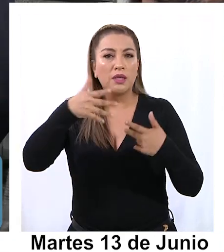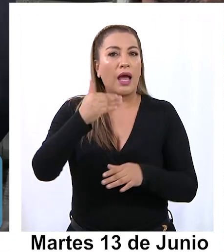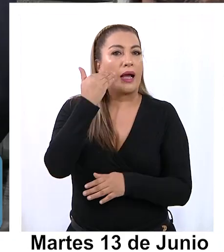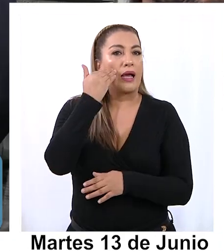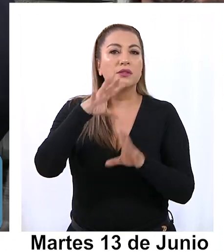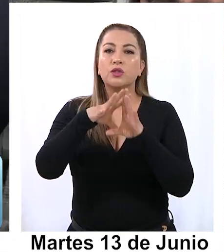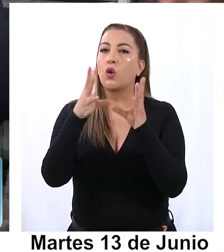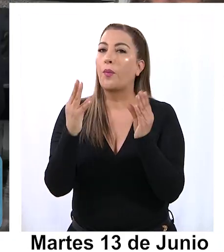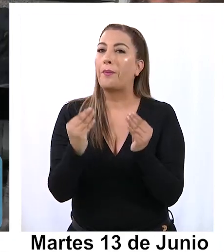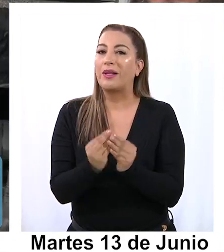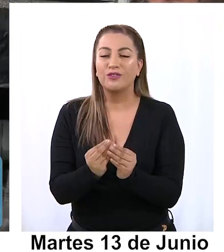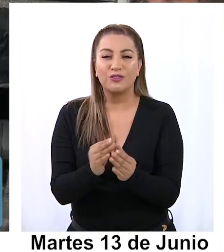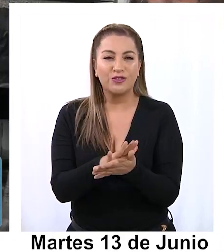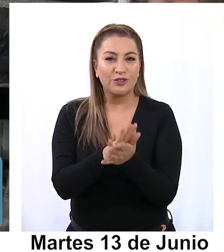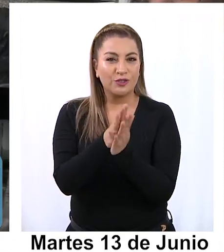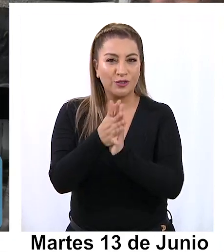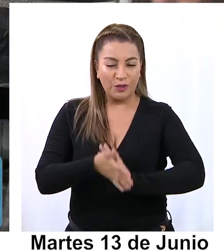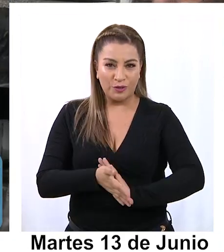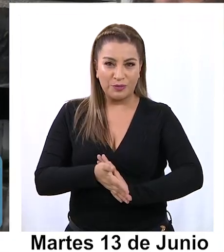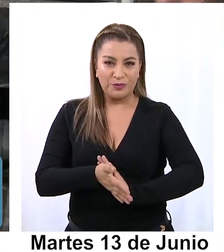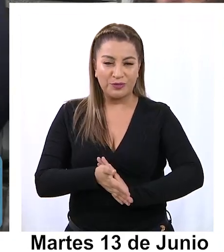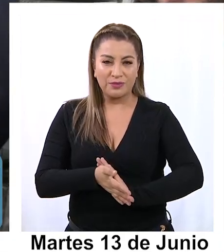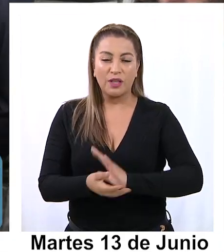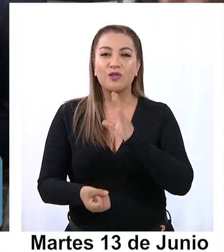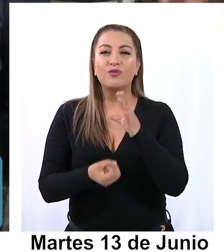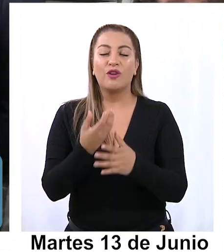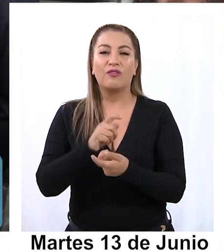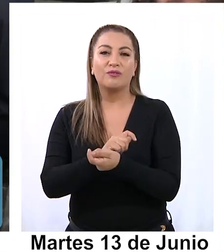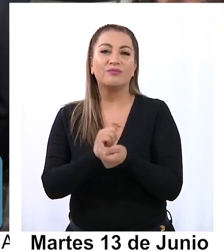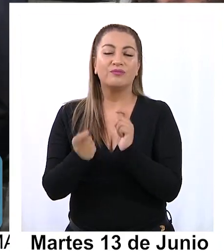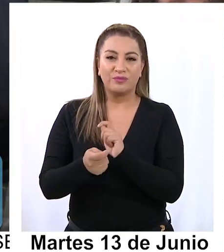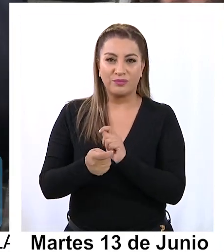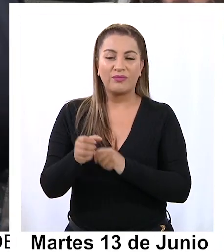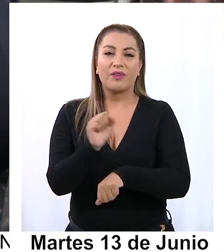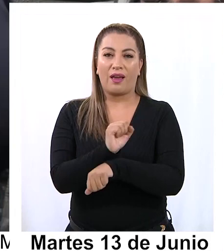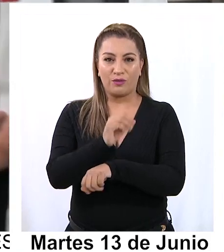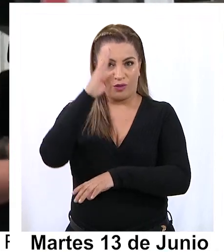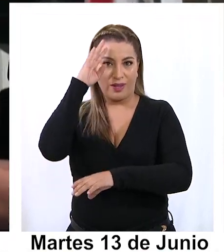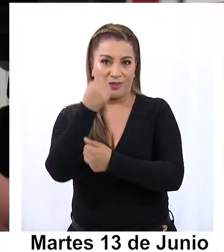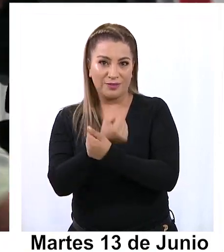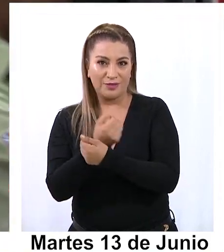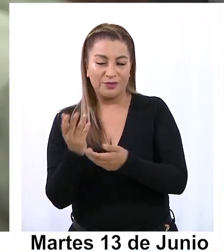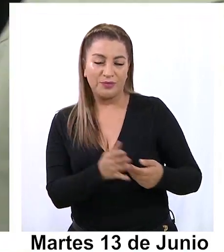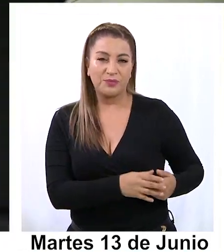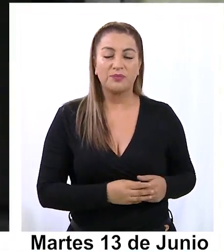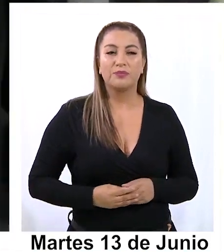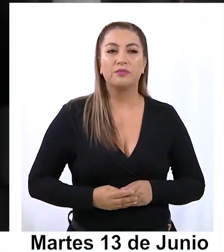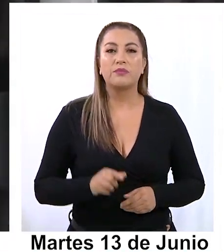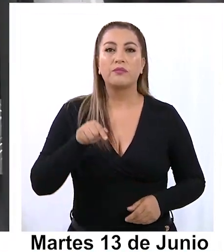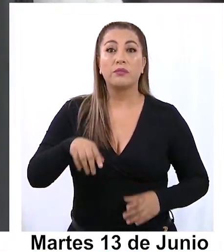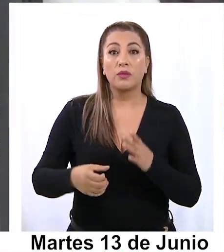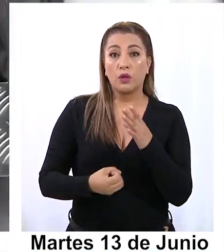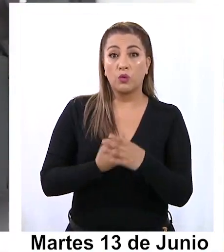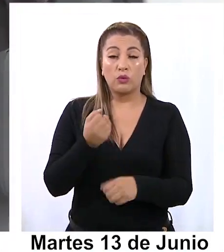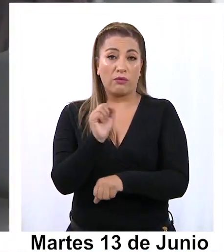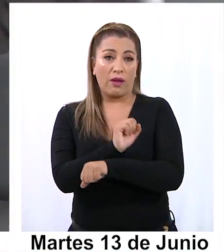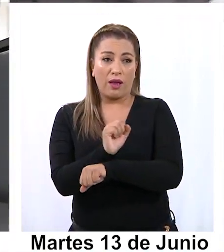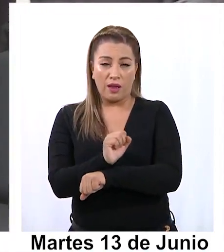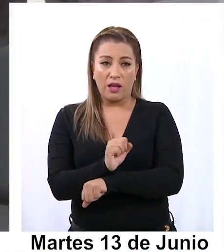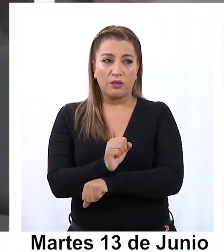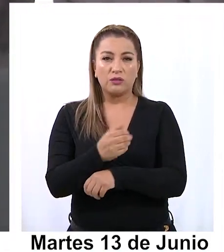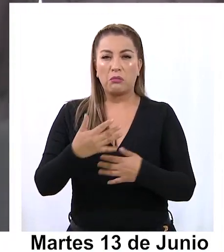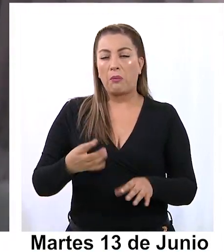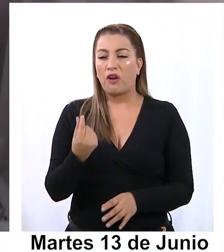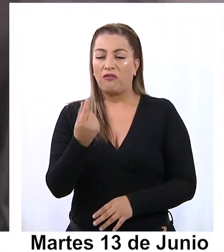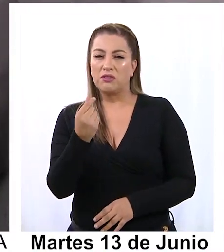casi completando la dotación y la renovación completa del parque automotriz de Carabineros. Estos nuevos vehículos,